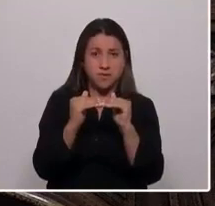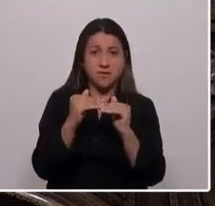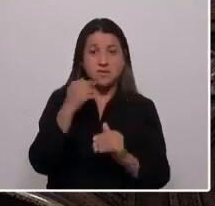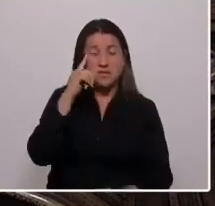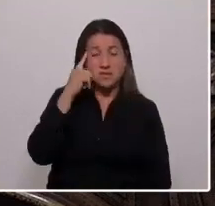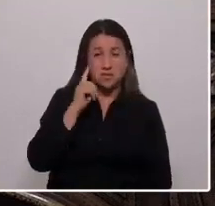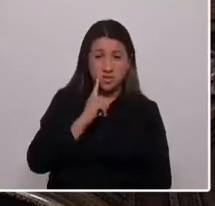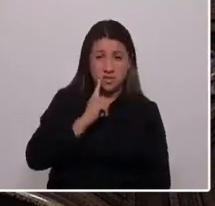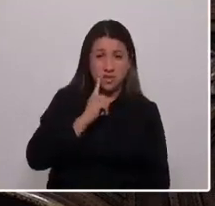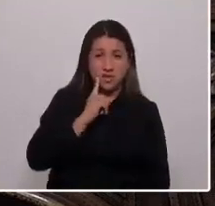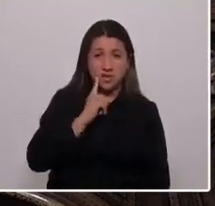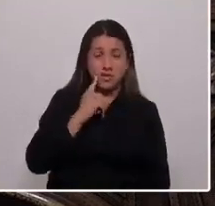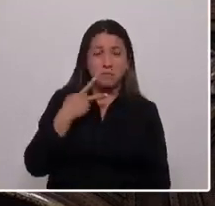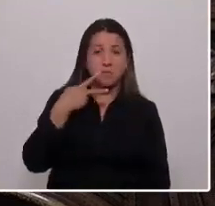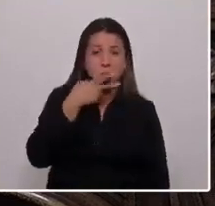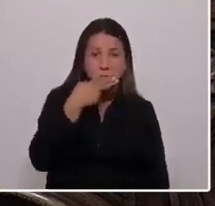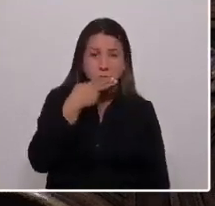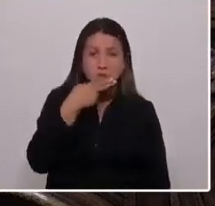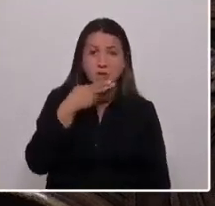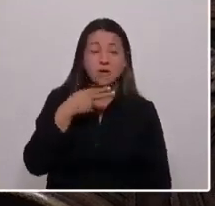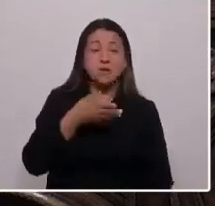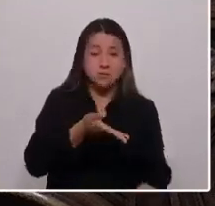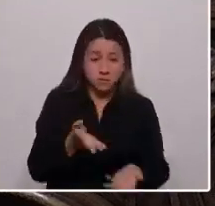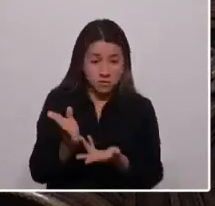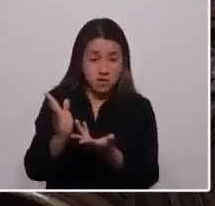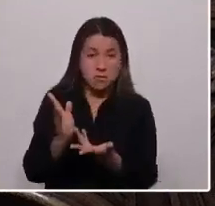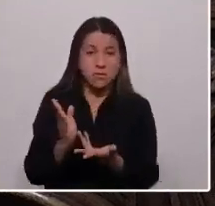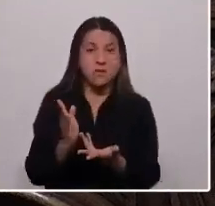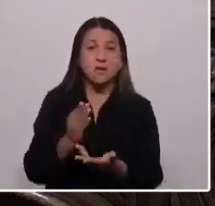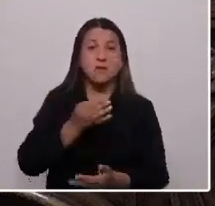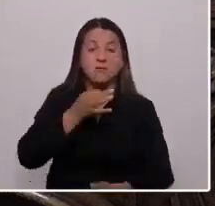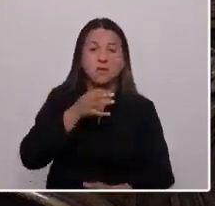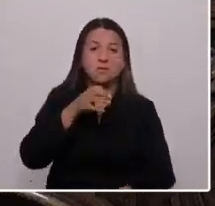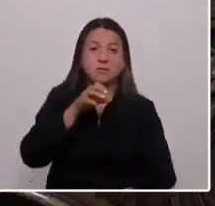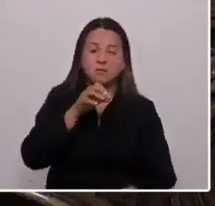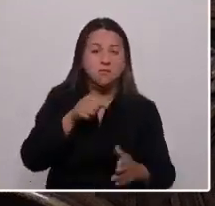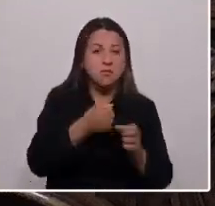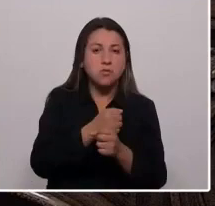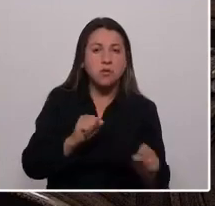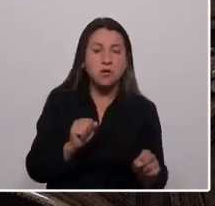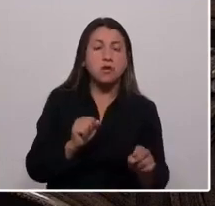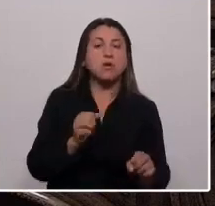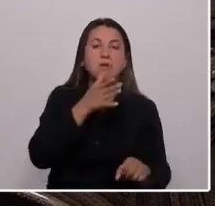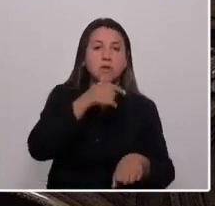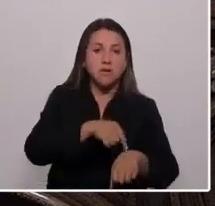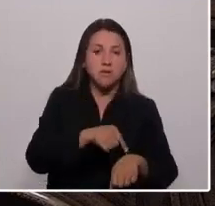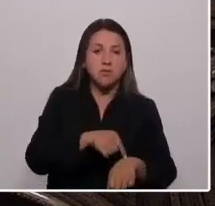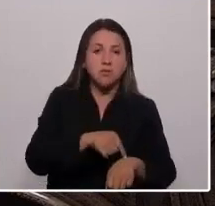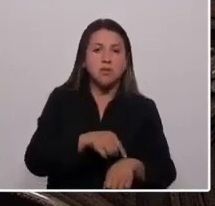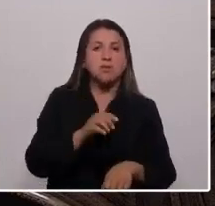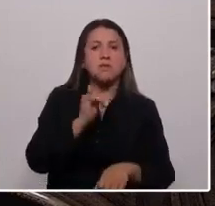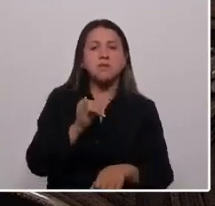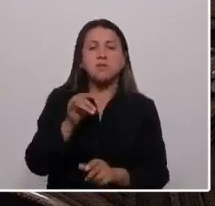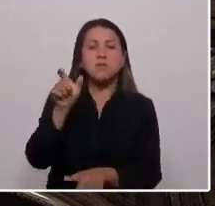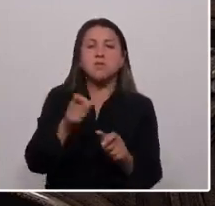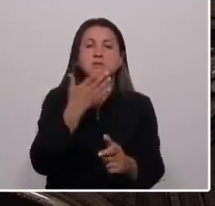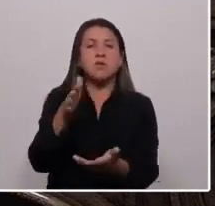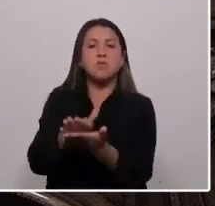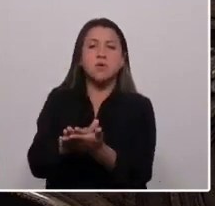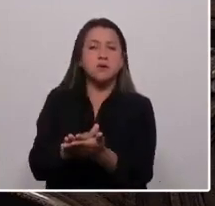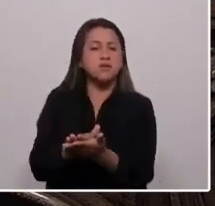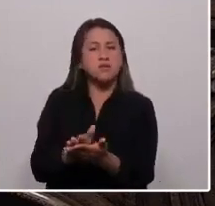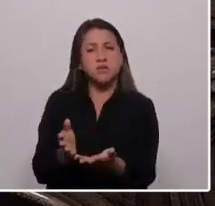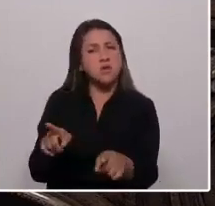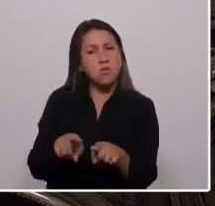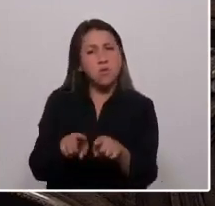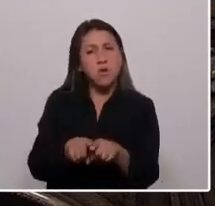silencios? No me cansaré de repetirlo, en esta convención se ha negado el silencio a nuestros muertos. A Hernán, un campesino de